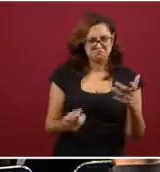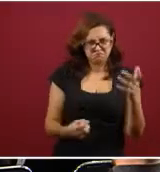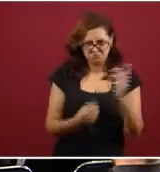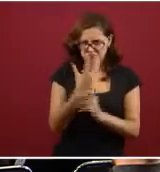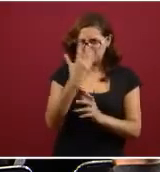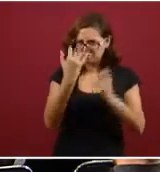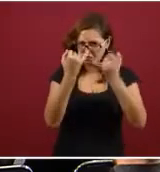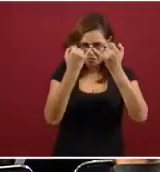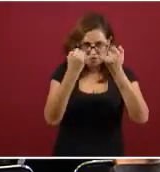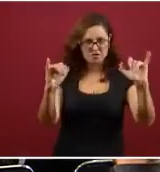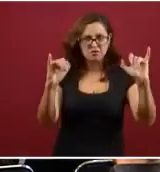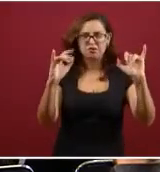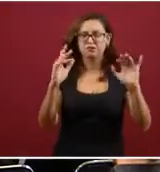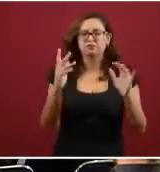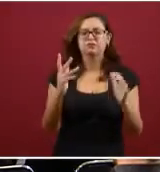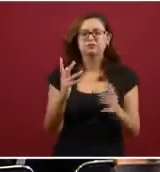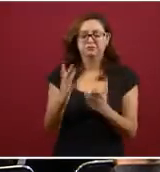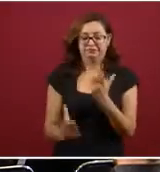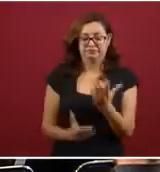con